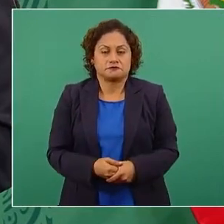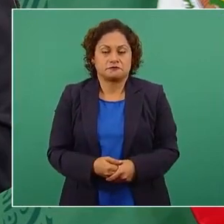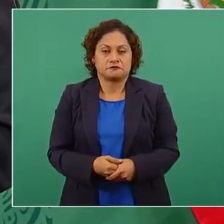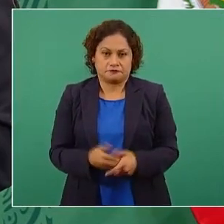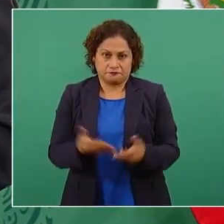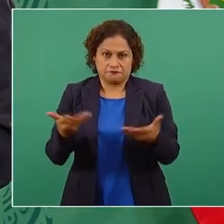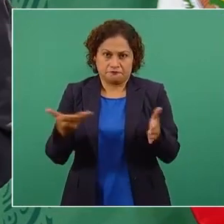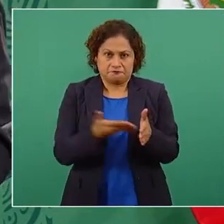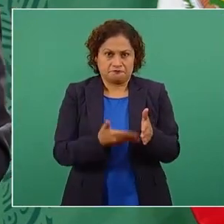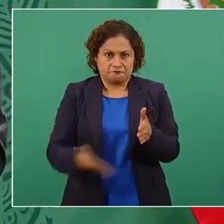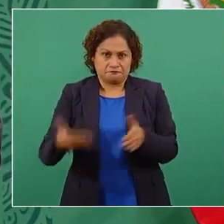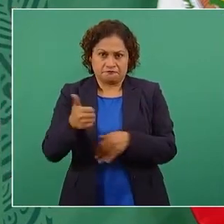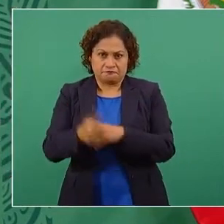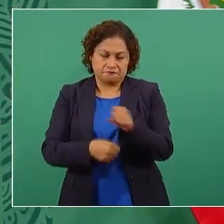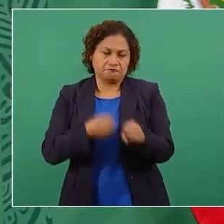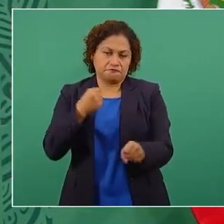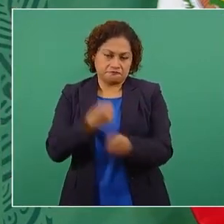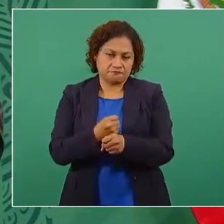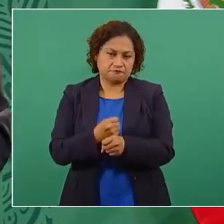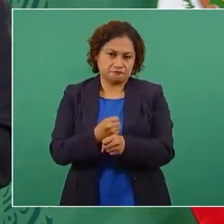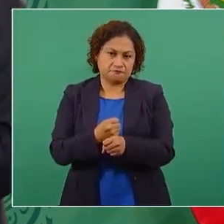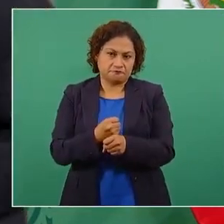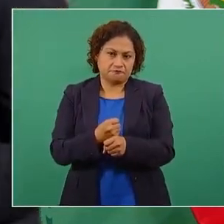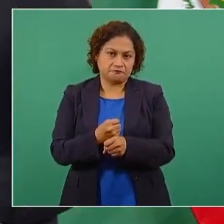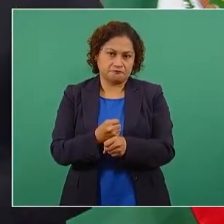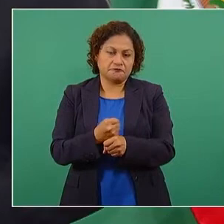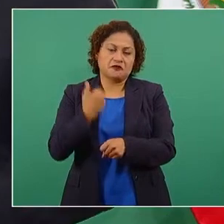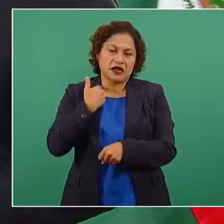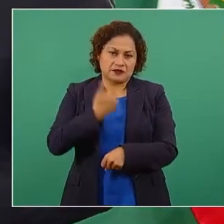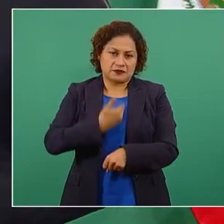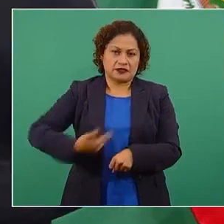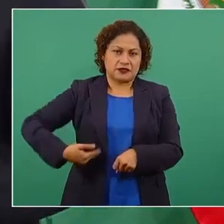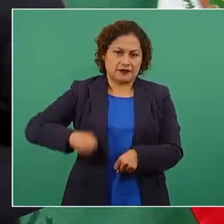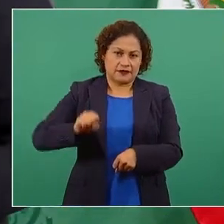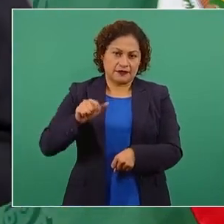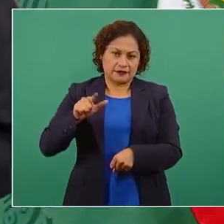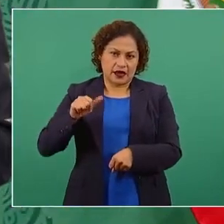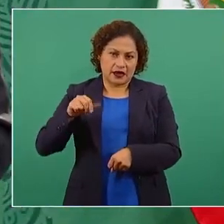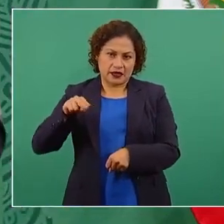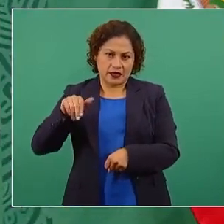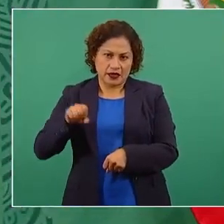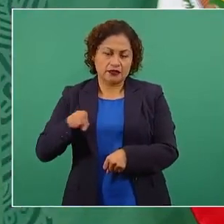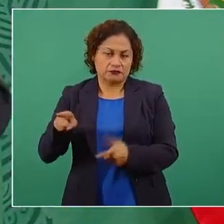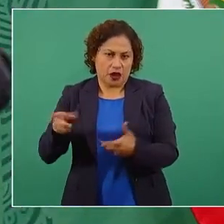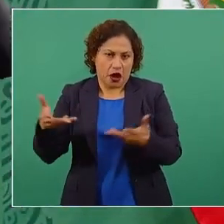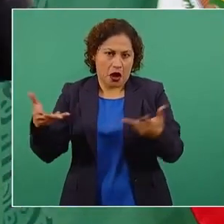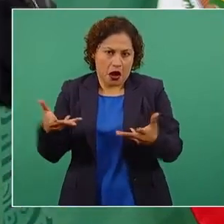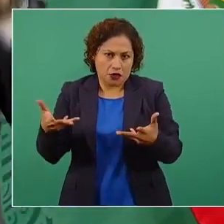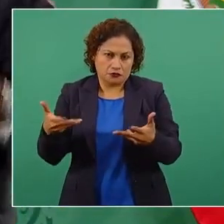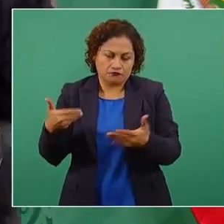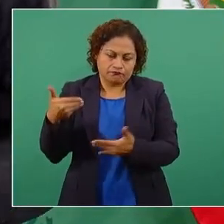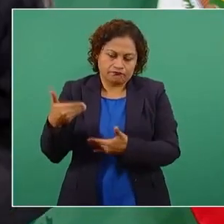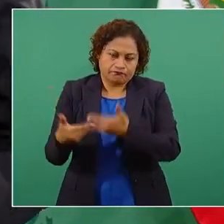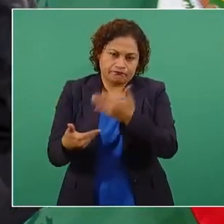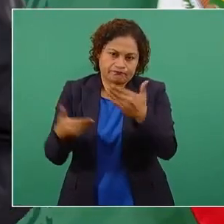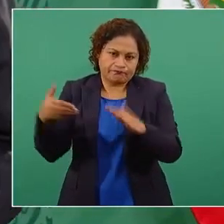aplicó en el caso de Salinas. Y